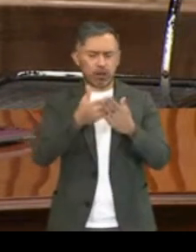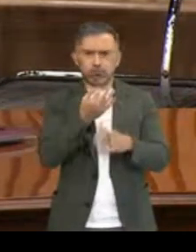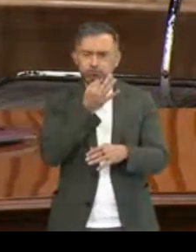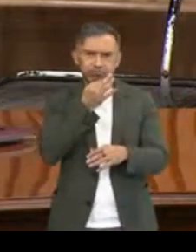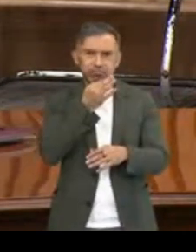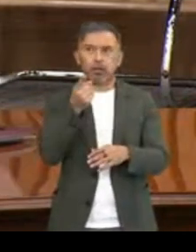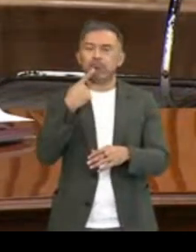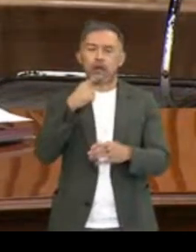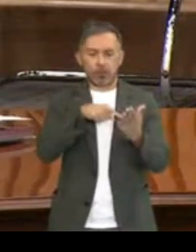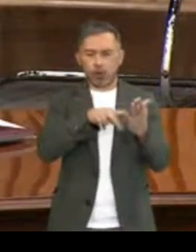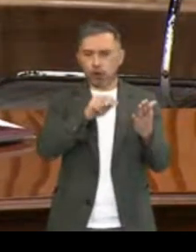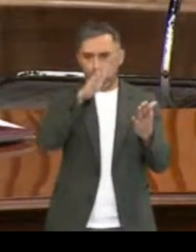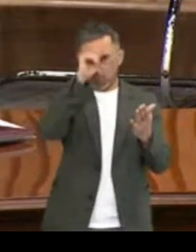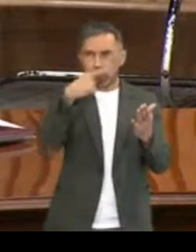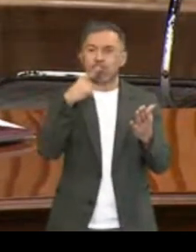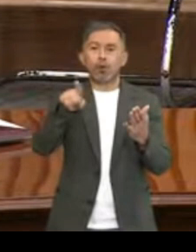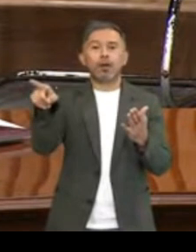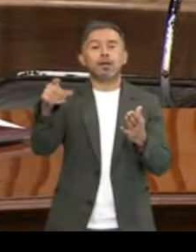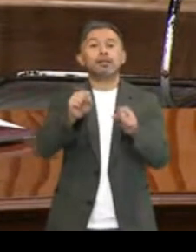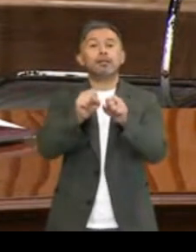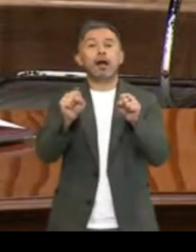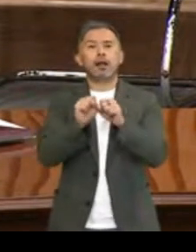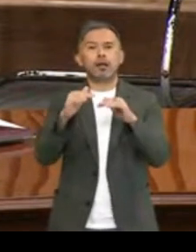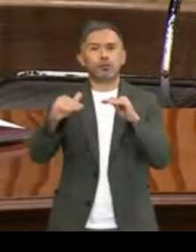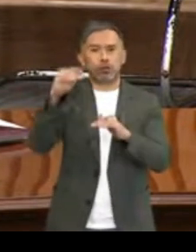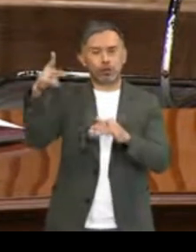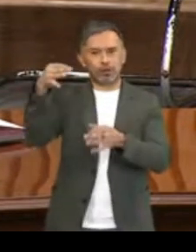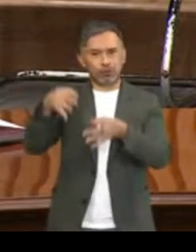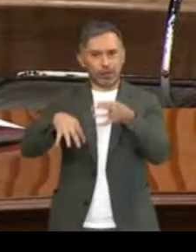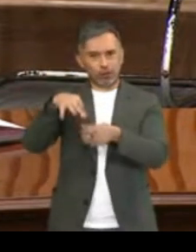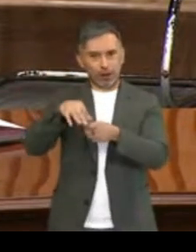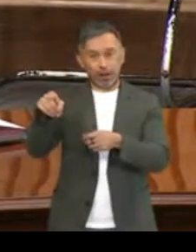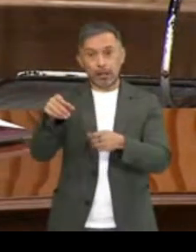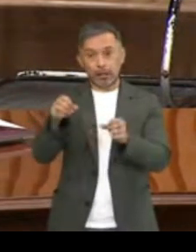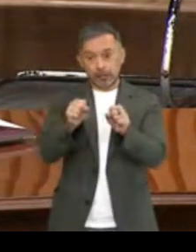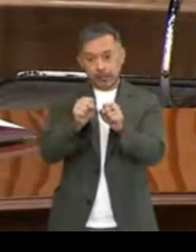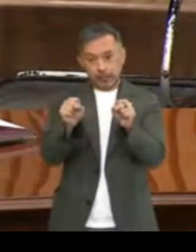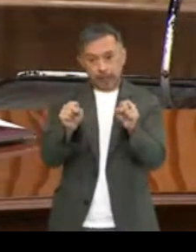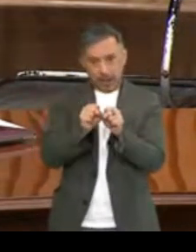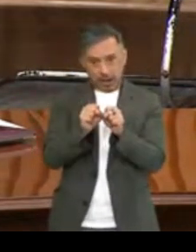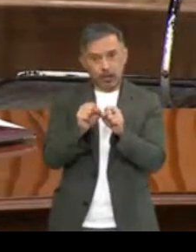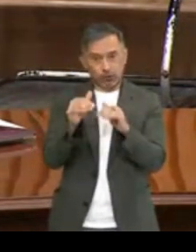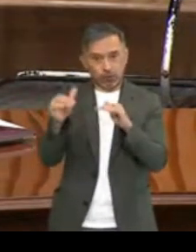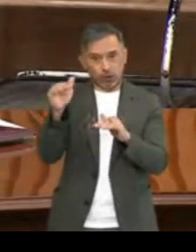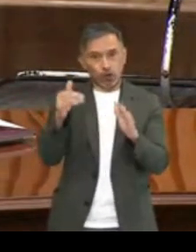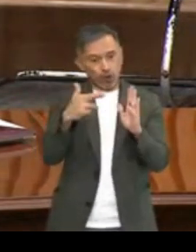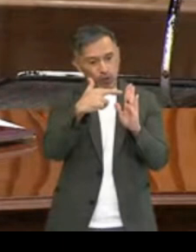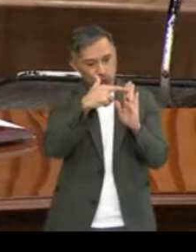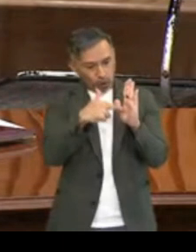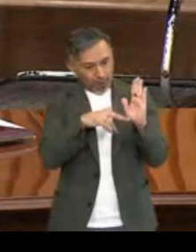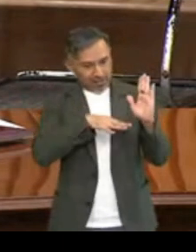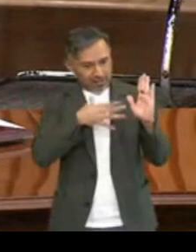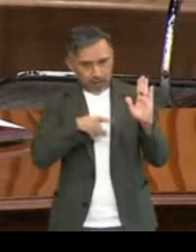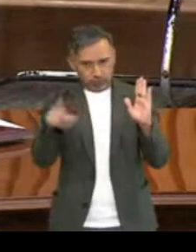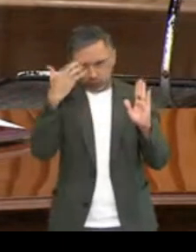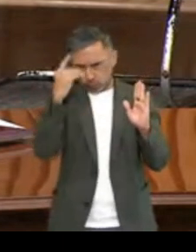la Sala Superior del Tribunal Electoral, cuando es evidente que la Sala Superior no puede conocer de normas generales como se intenta en